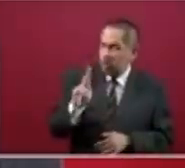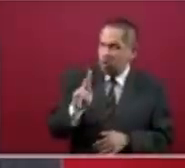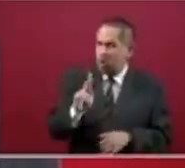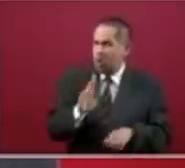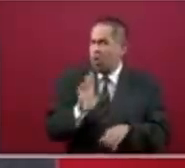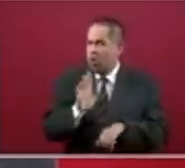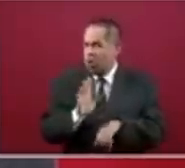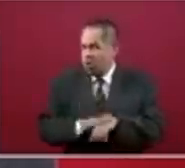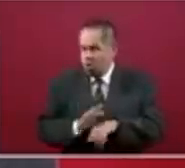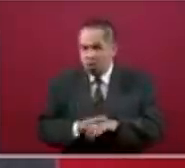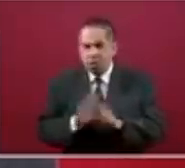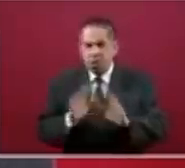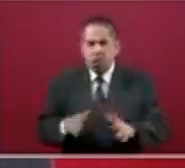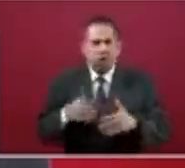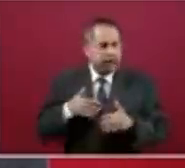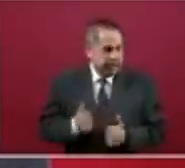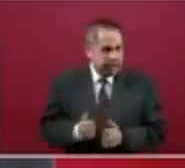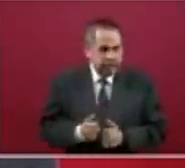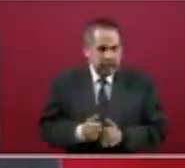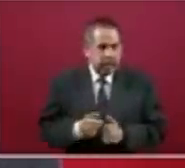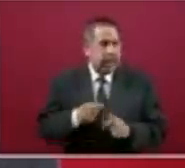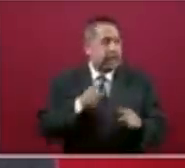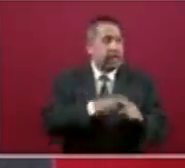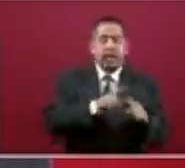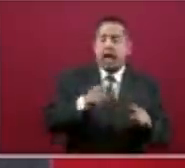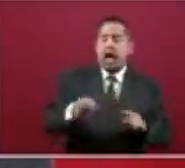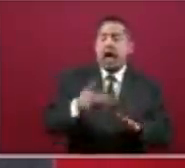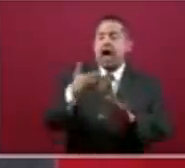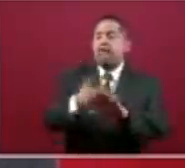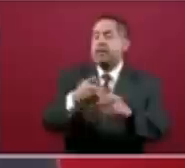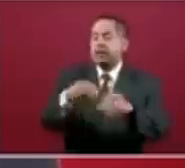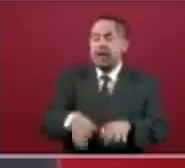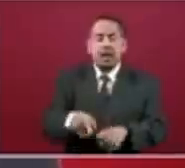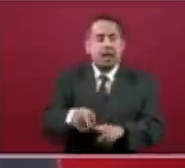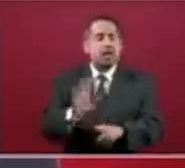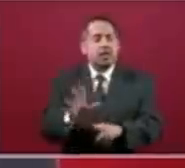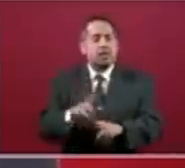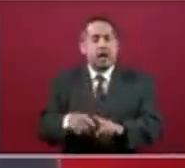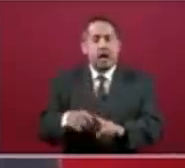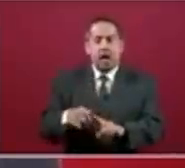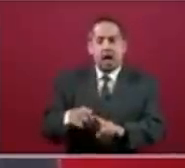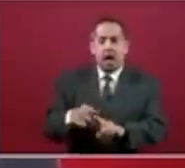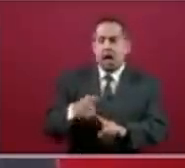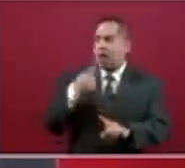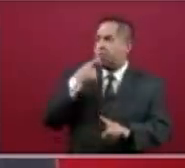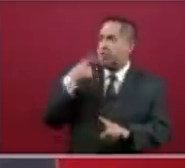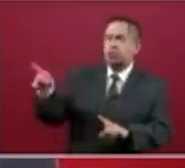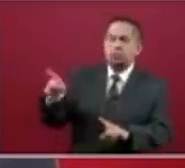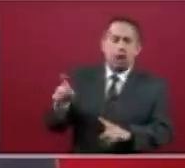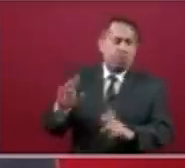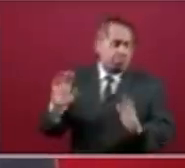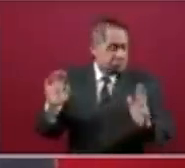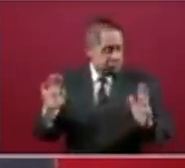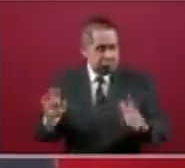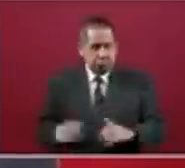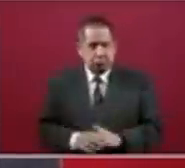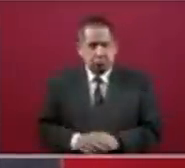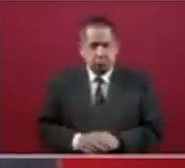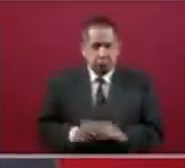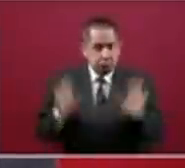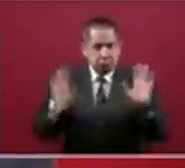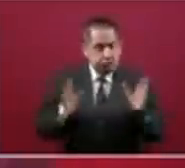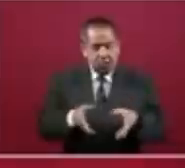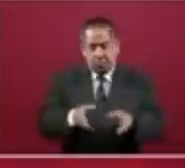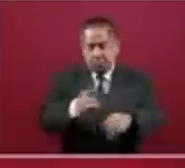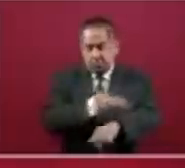ya la parte afectada ya presentó una denuncia y se